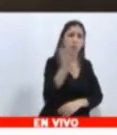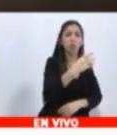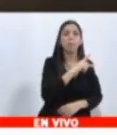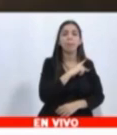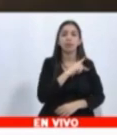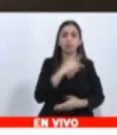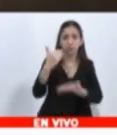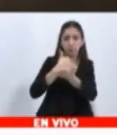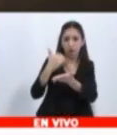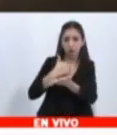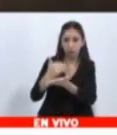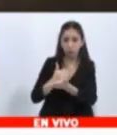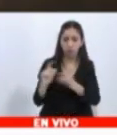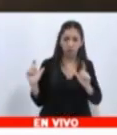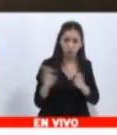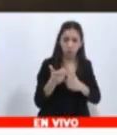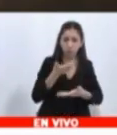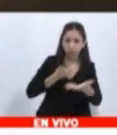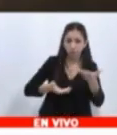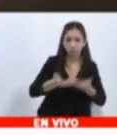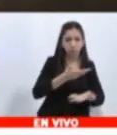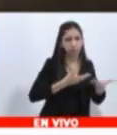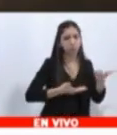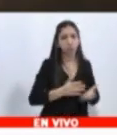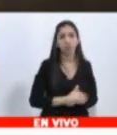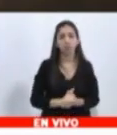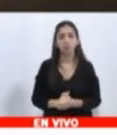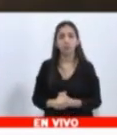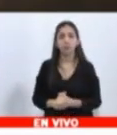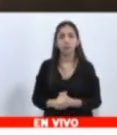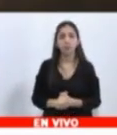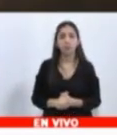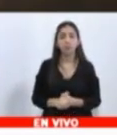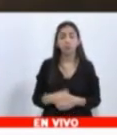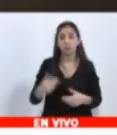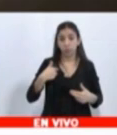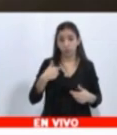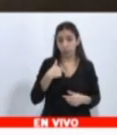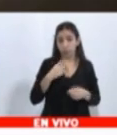me he reunido con todos mis colaboradores